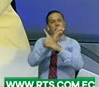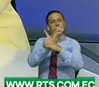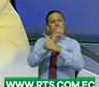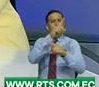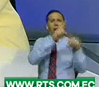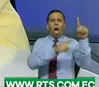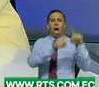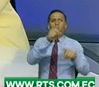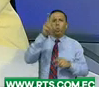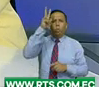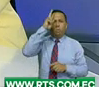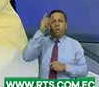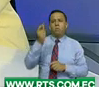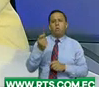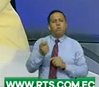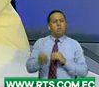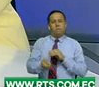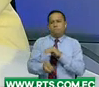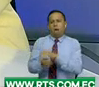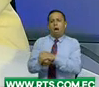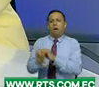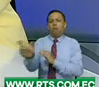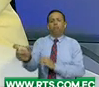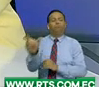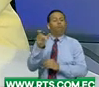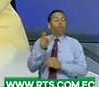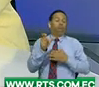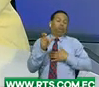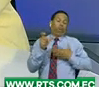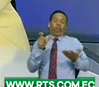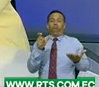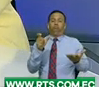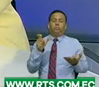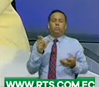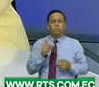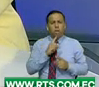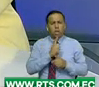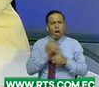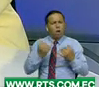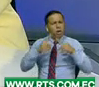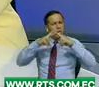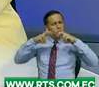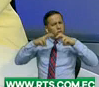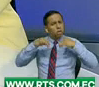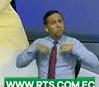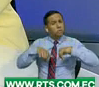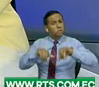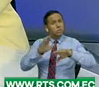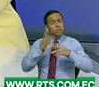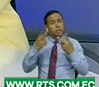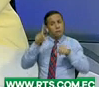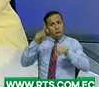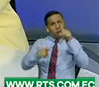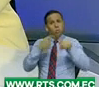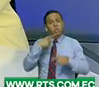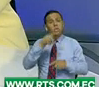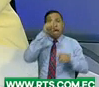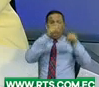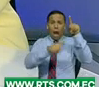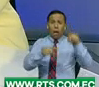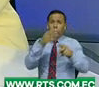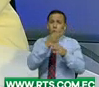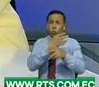fraudulenta continúa en medio de investigaciones y pedidos de juicios políticos varios son los funcionarios que han sido